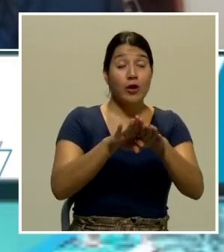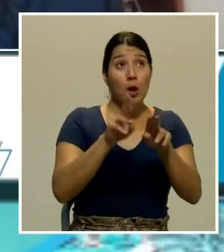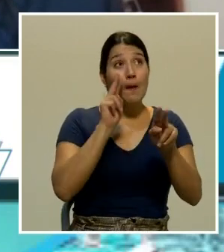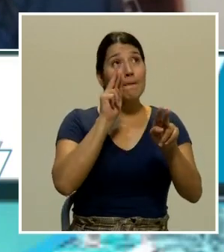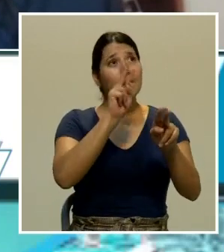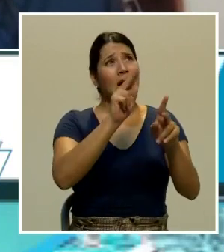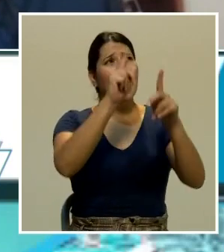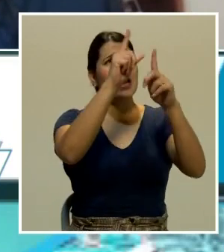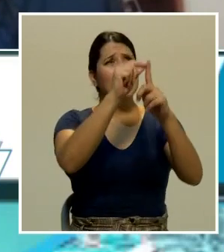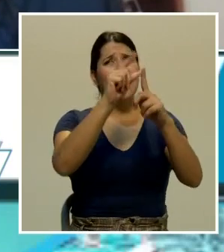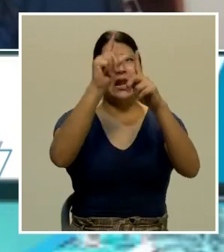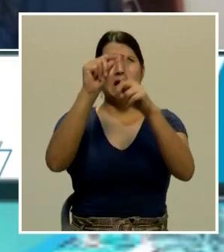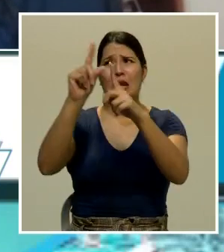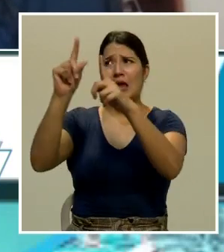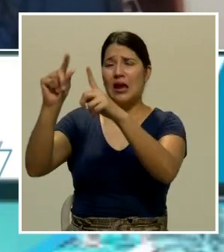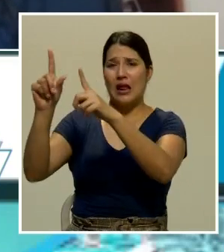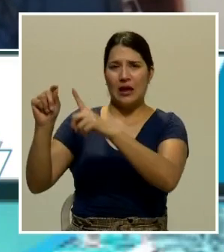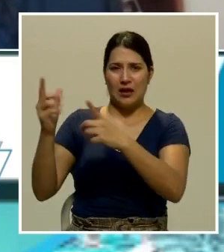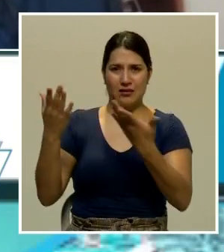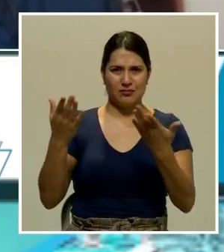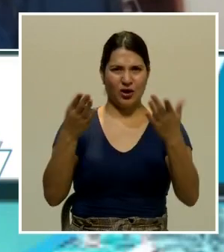por todo el país.